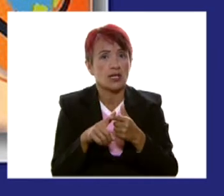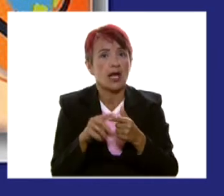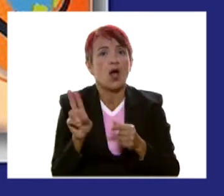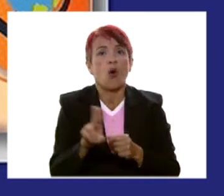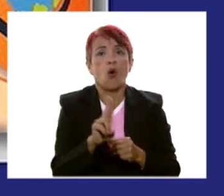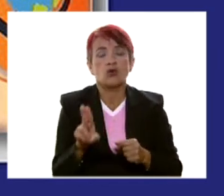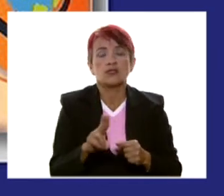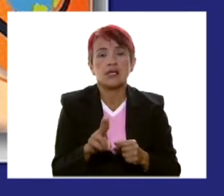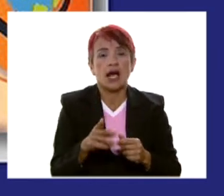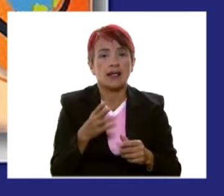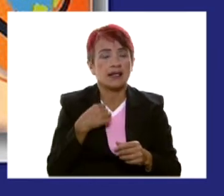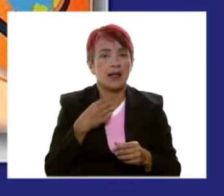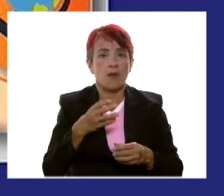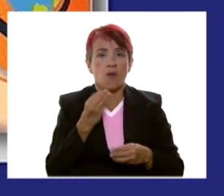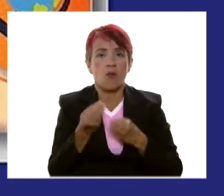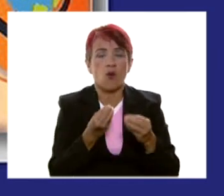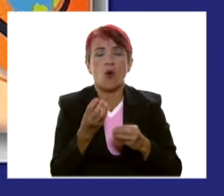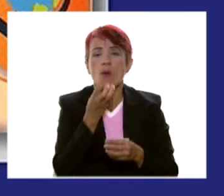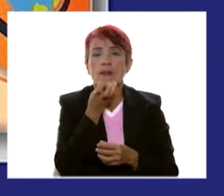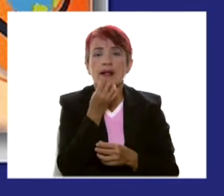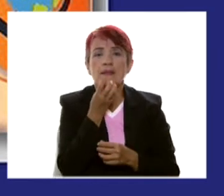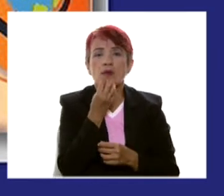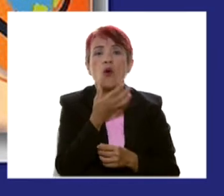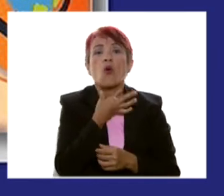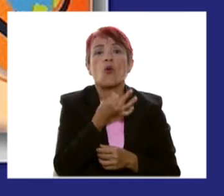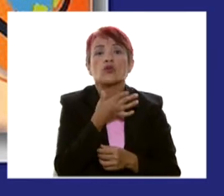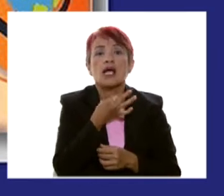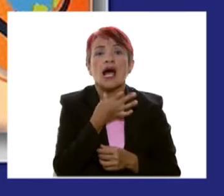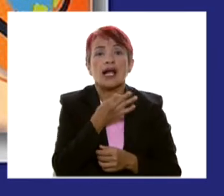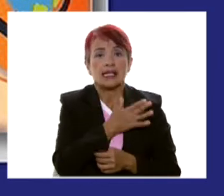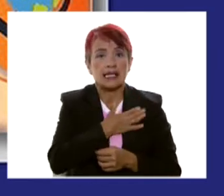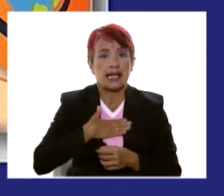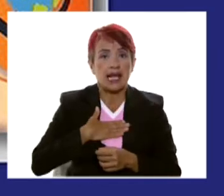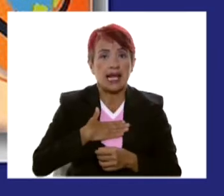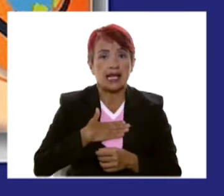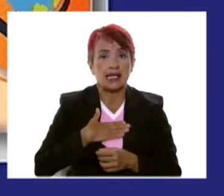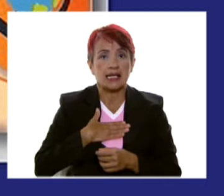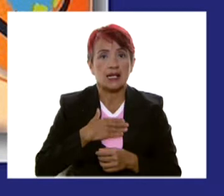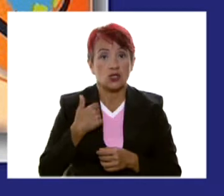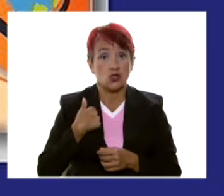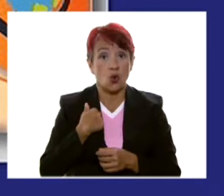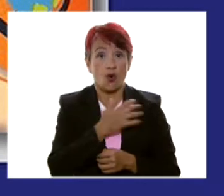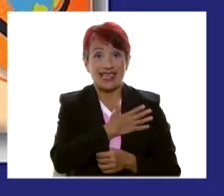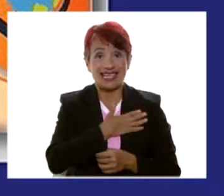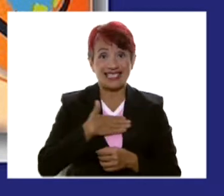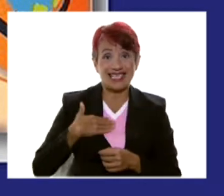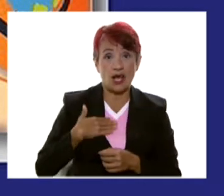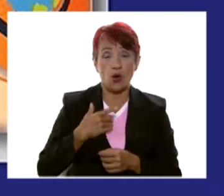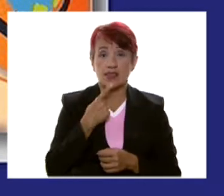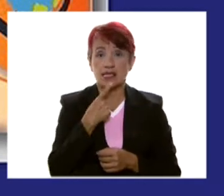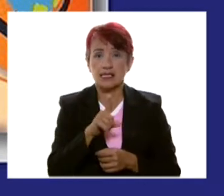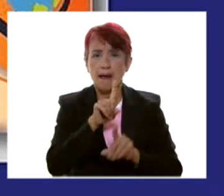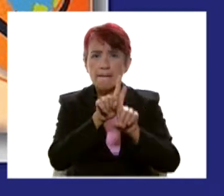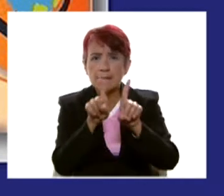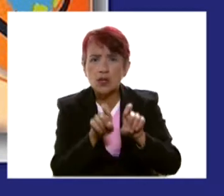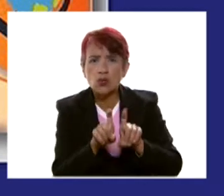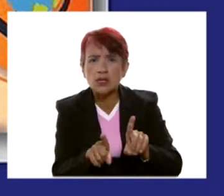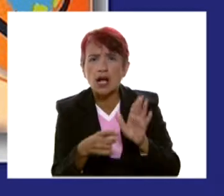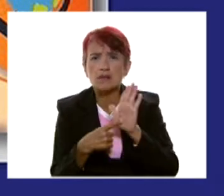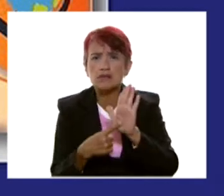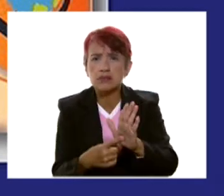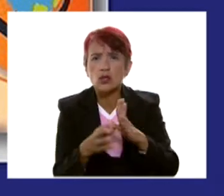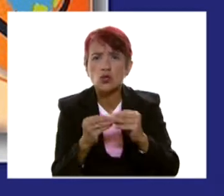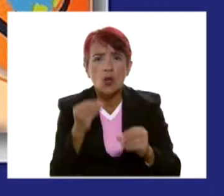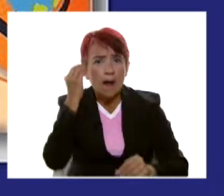uso de verbos que expresan voluntad, por ejemplo, gustar, querer, desear. Verbos de dicción, decir, preguntar y manifestar. Y